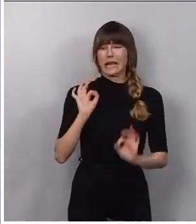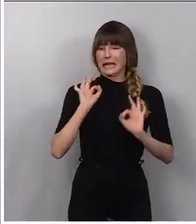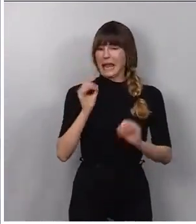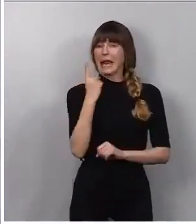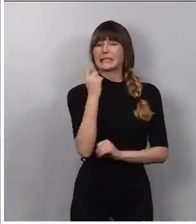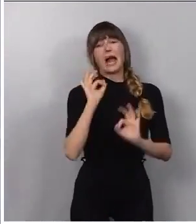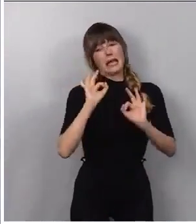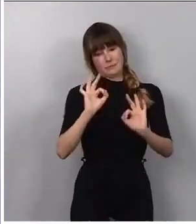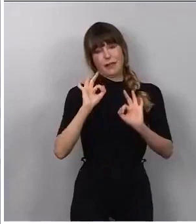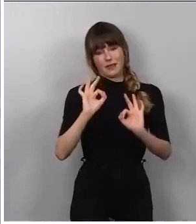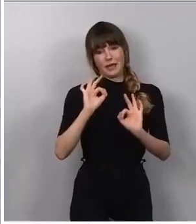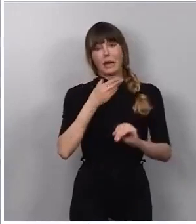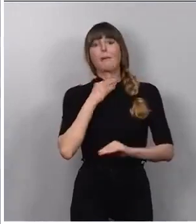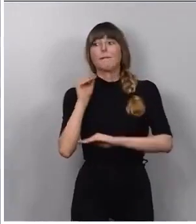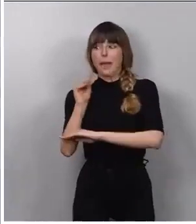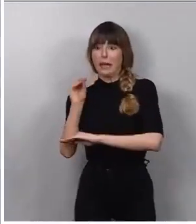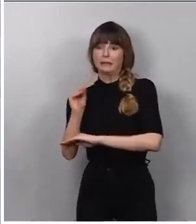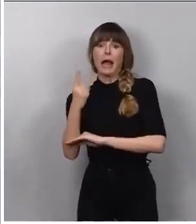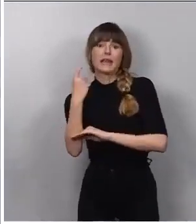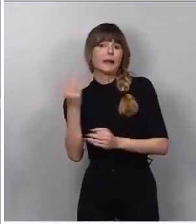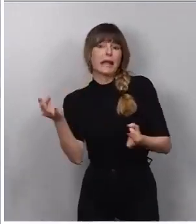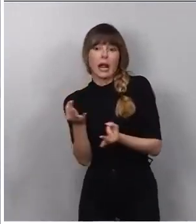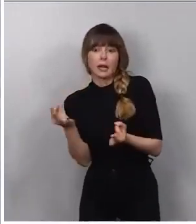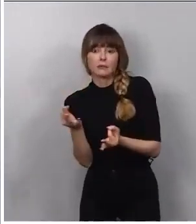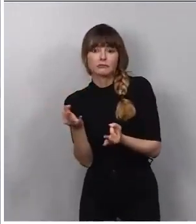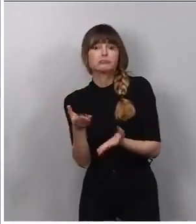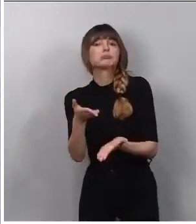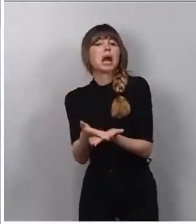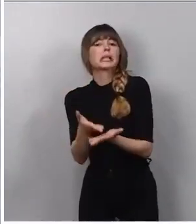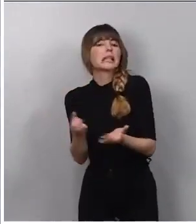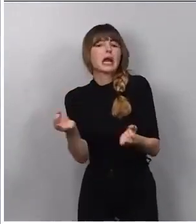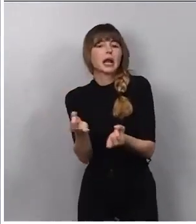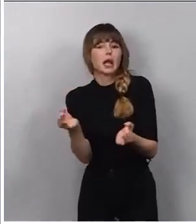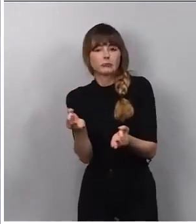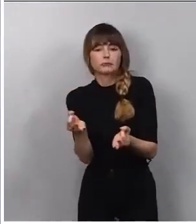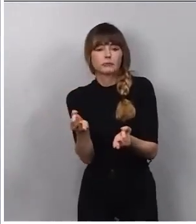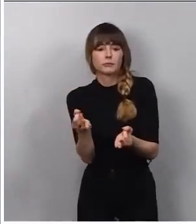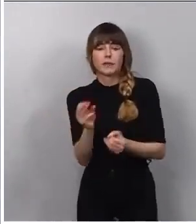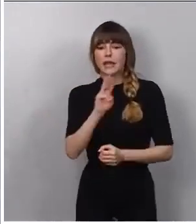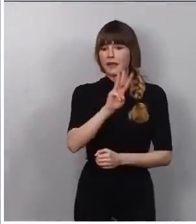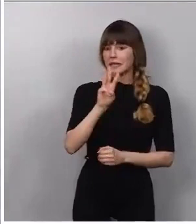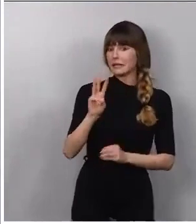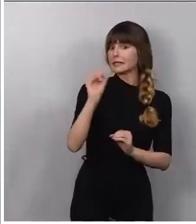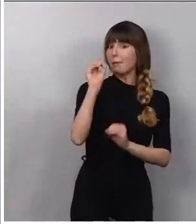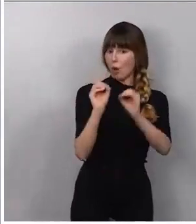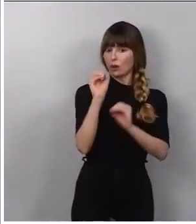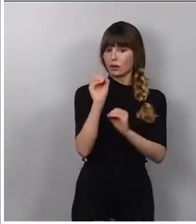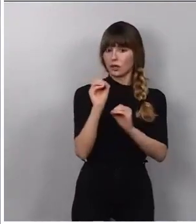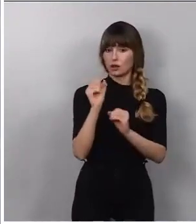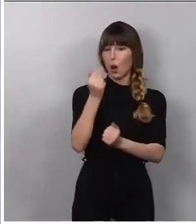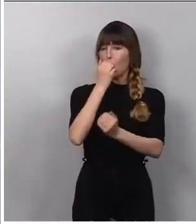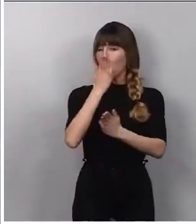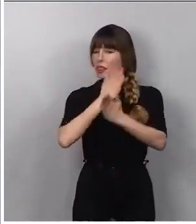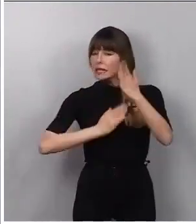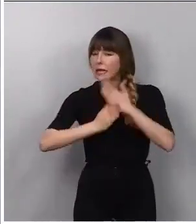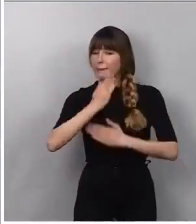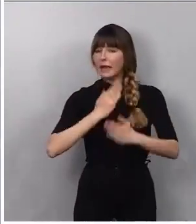para poder recibir esa beca tenía que establecer o garantizar un 33 de discapacidad